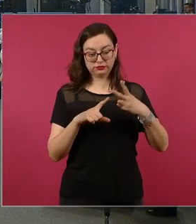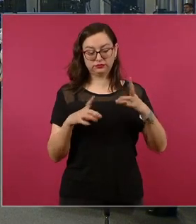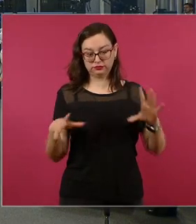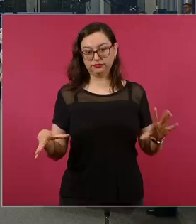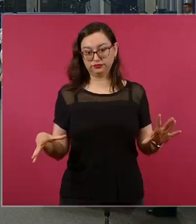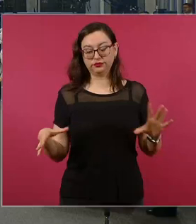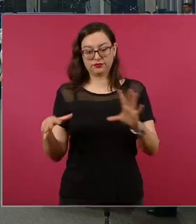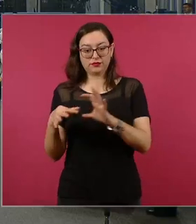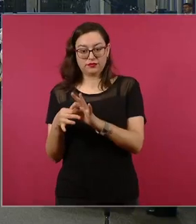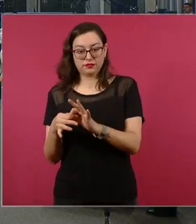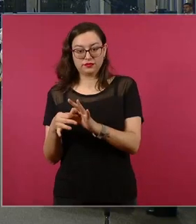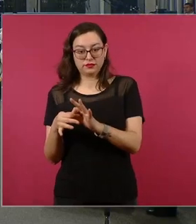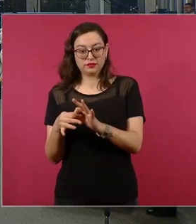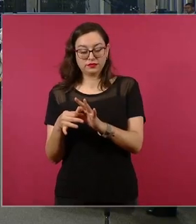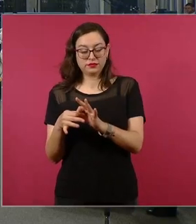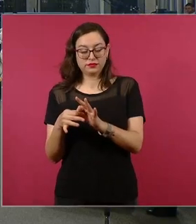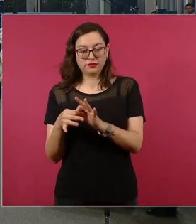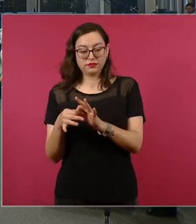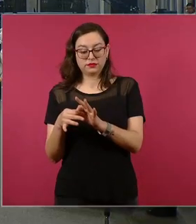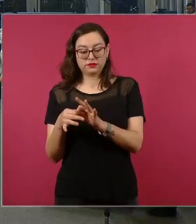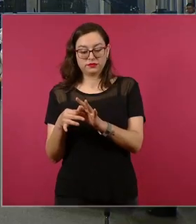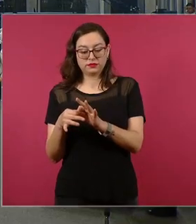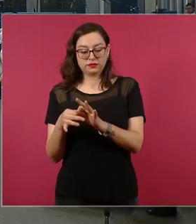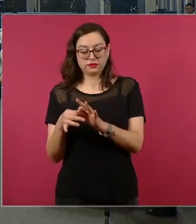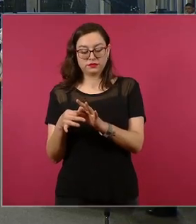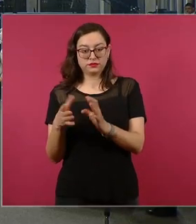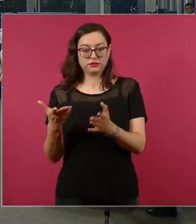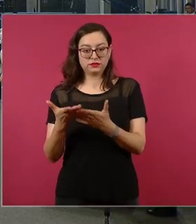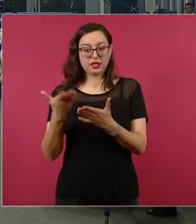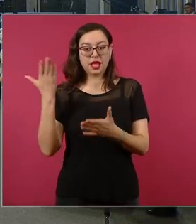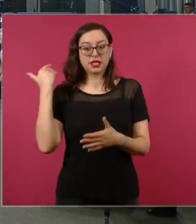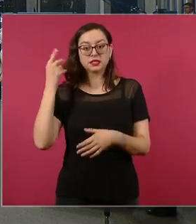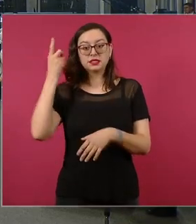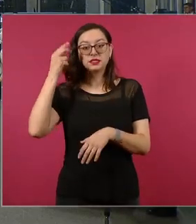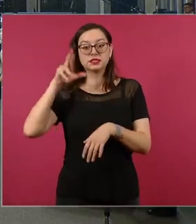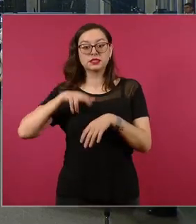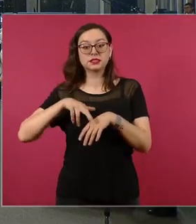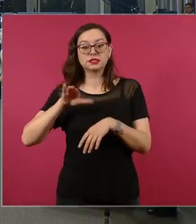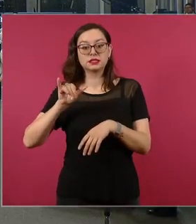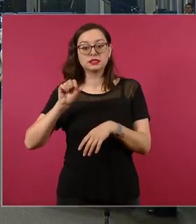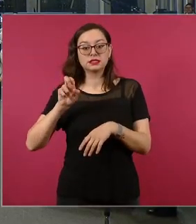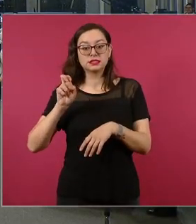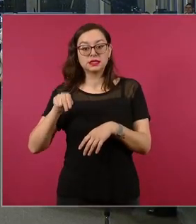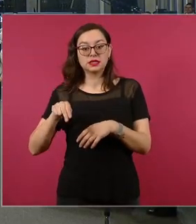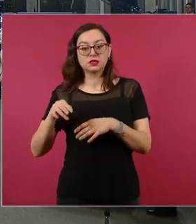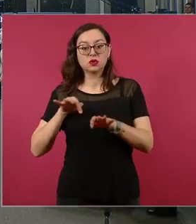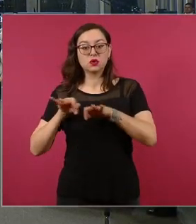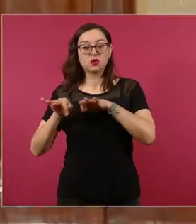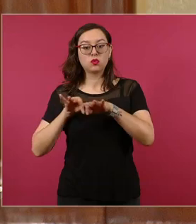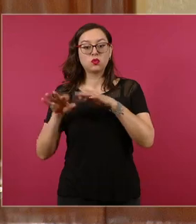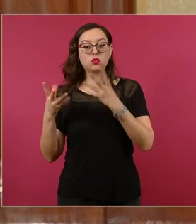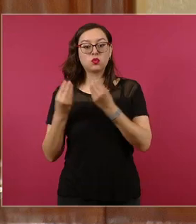vinculada al que fue del CISEN con Calderón.